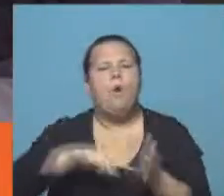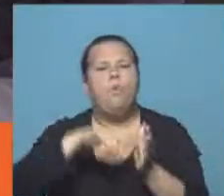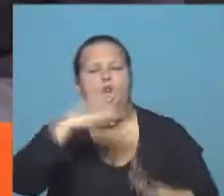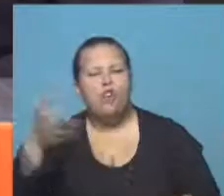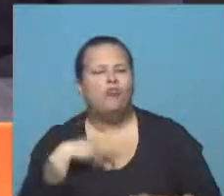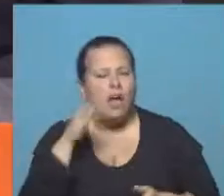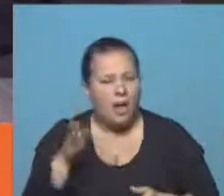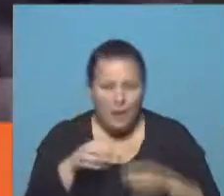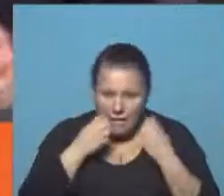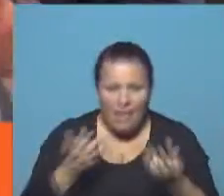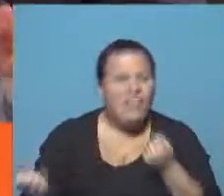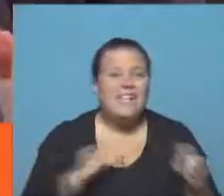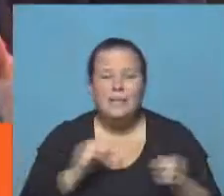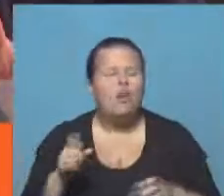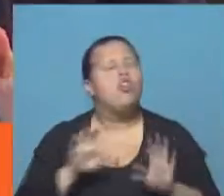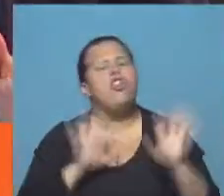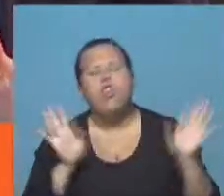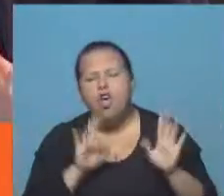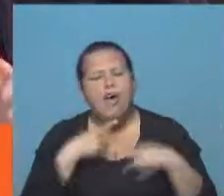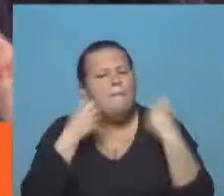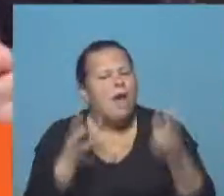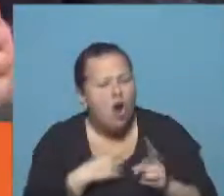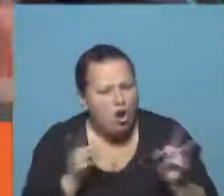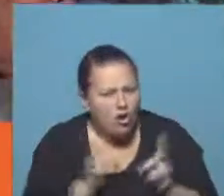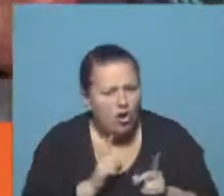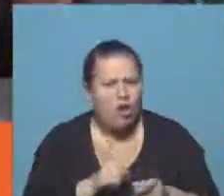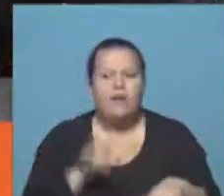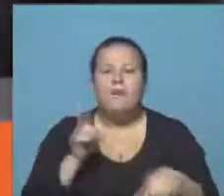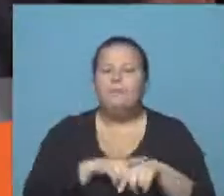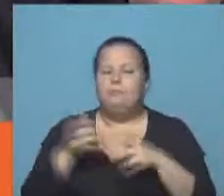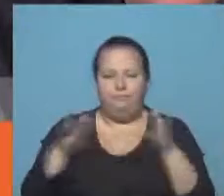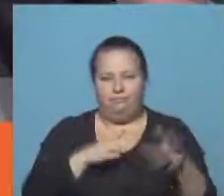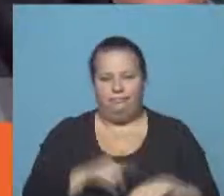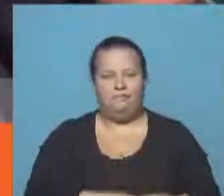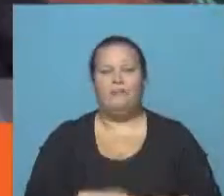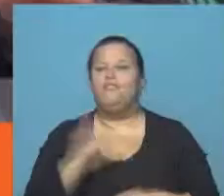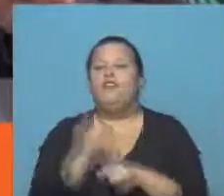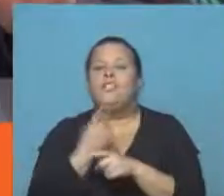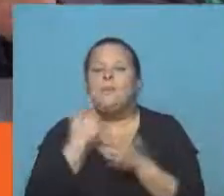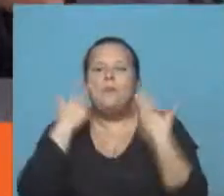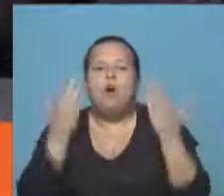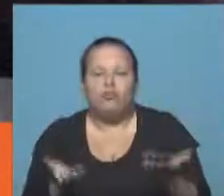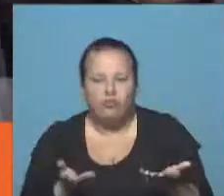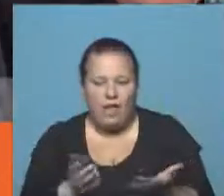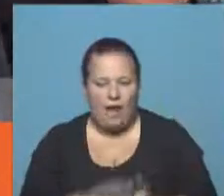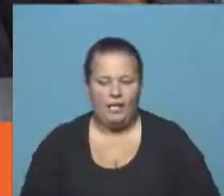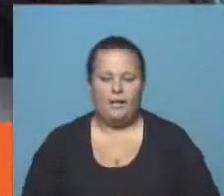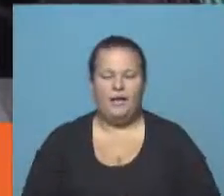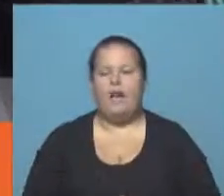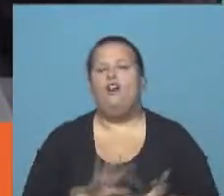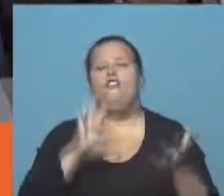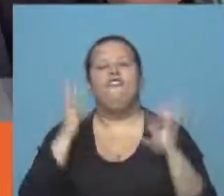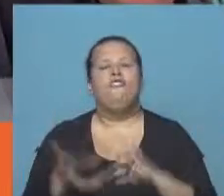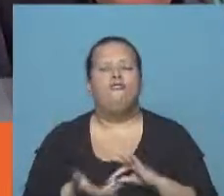bonaerense. Pero están mejor, Pablo. desesperadas. Yo no estoy diciendo que están mejor. desesperadas, están Lo que enfrentando pasa es una que no explosión puede dramática. presentarse el panorama de una